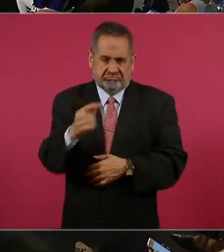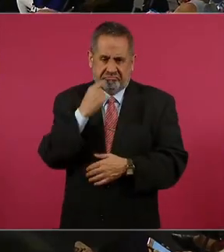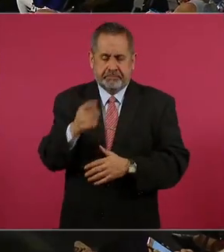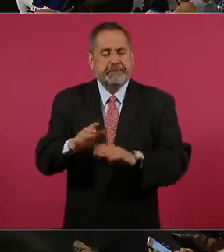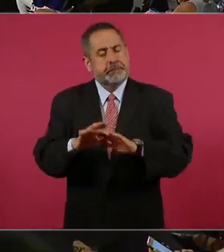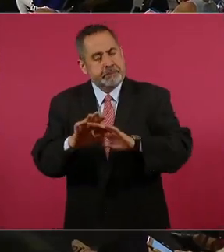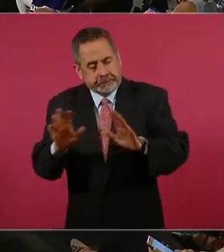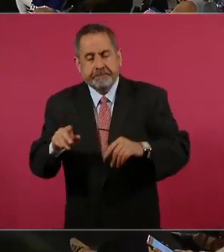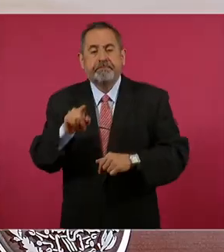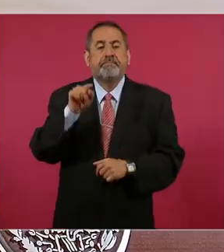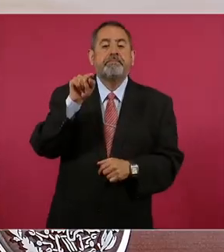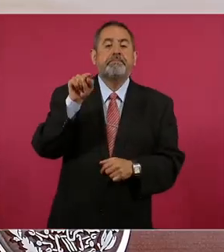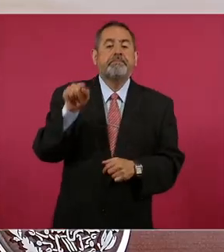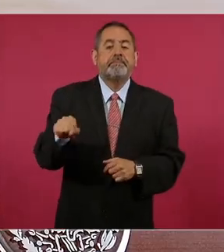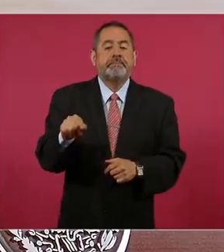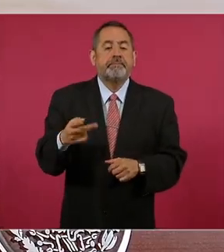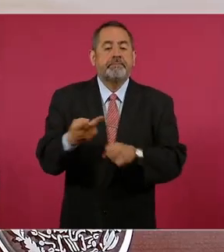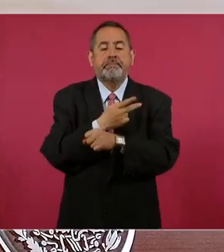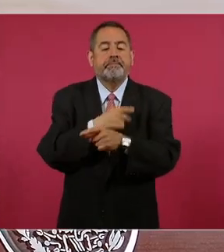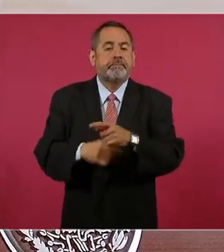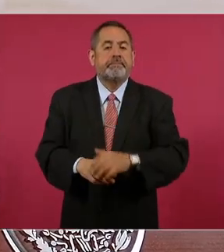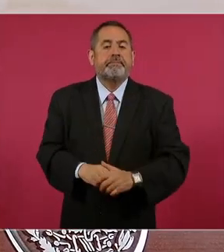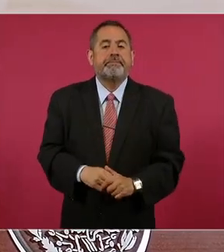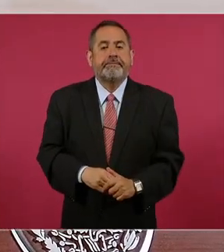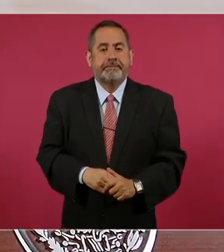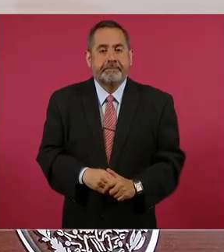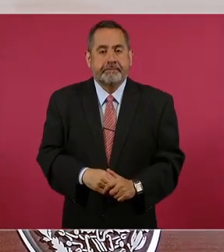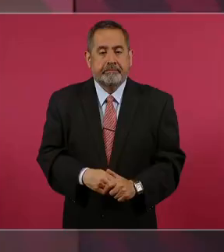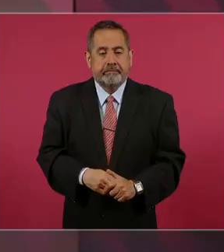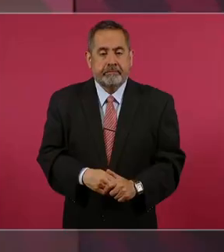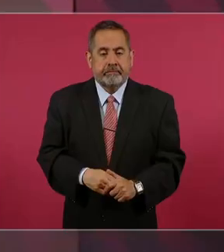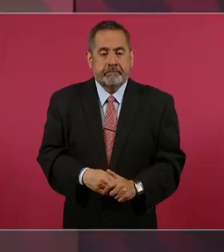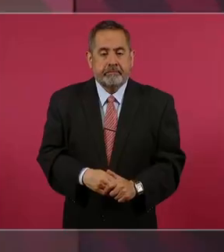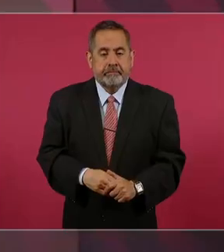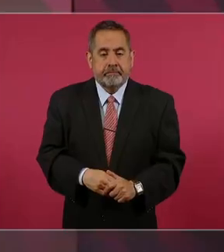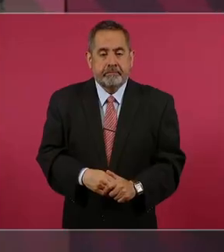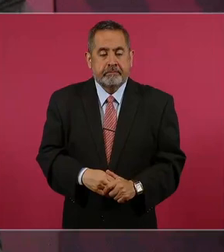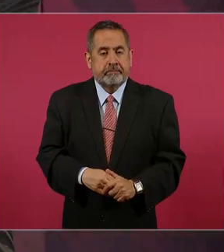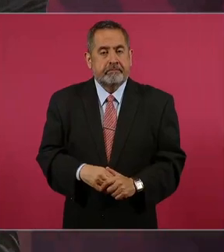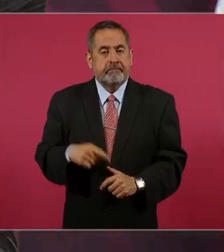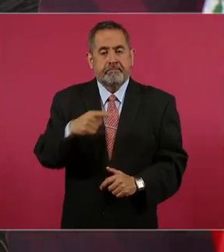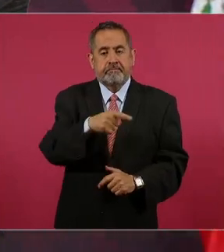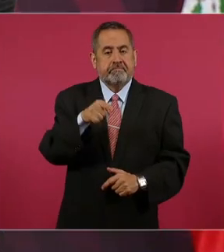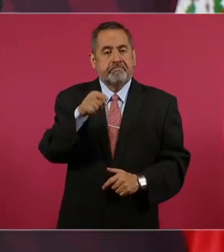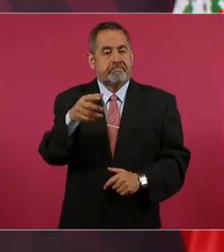Bueno, el caso es que van a juzgar